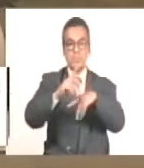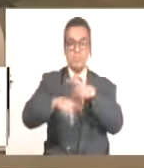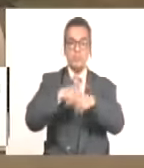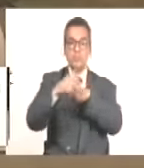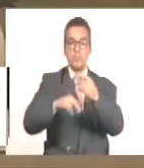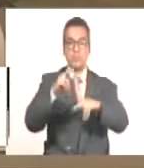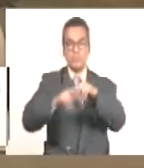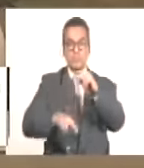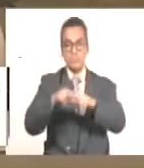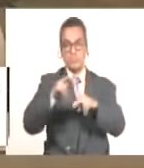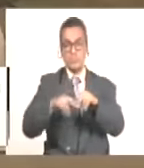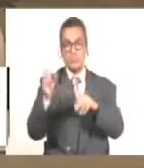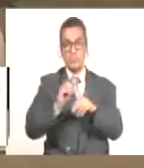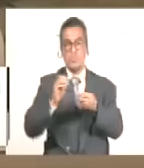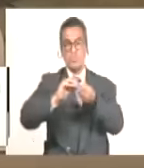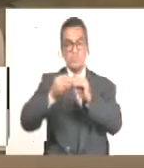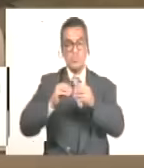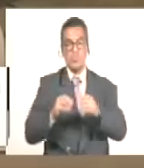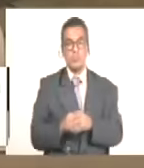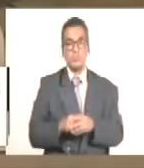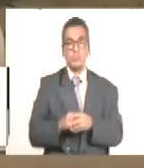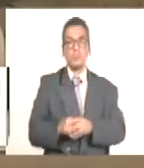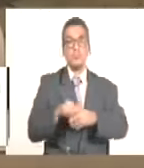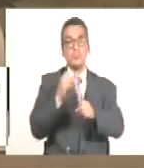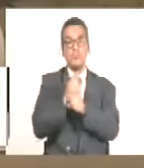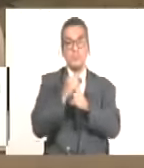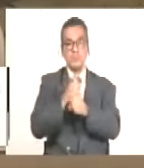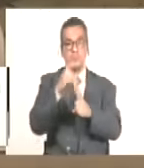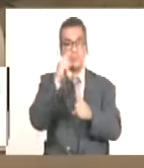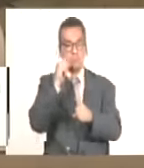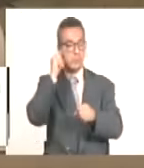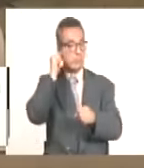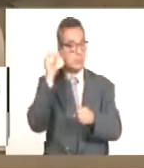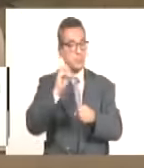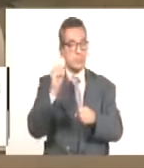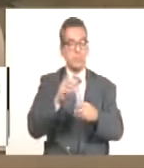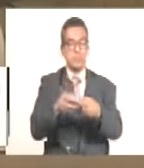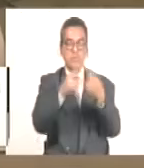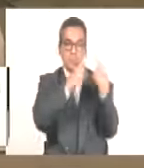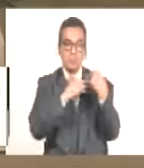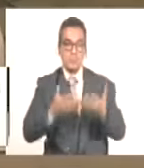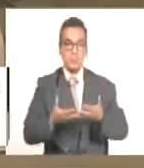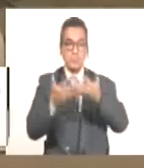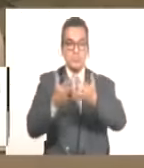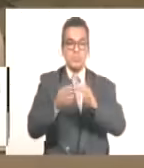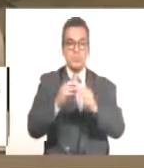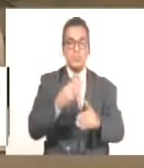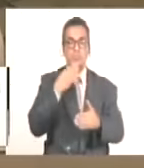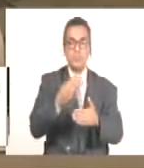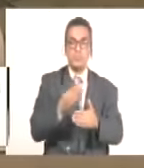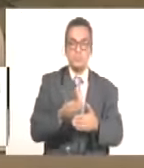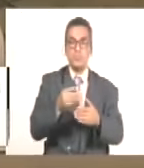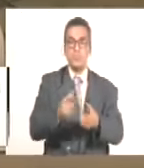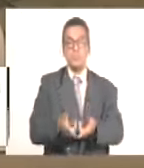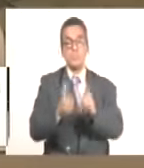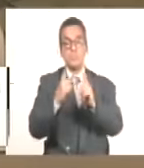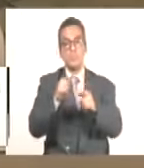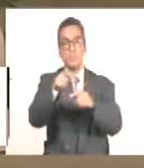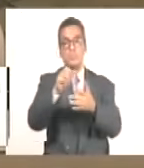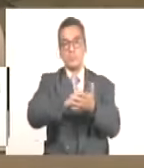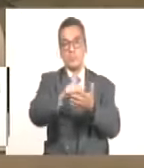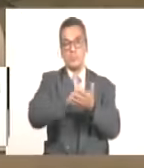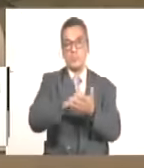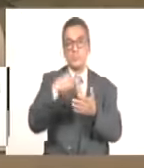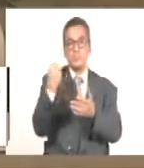de construcción o remodelación. Las funcionarias o funcionarios encargados del otorgamiento de los permisos objeto de este